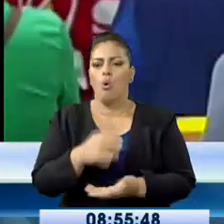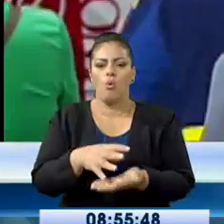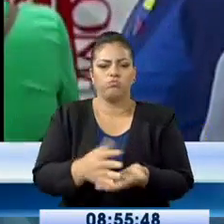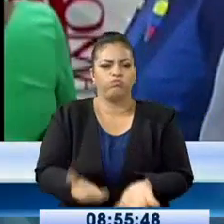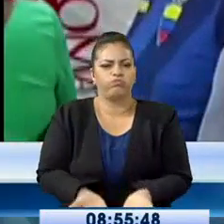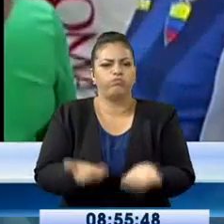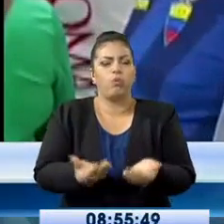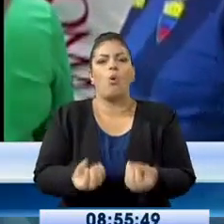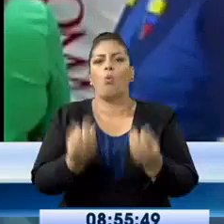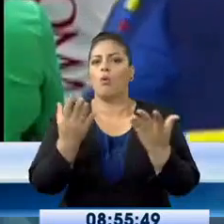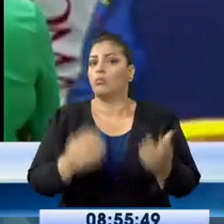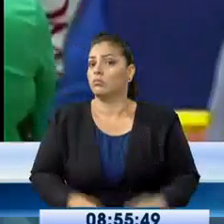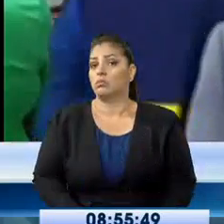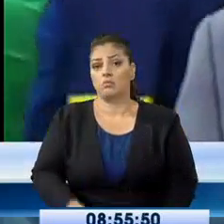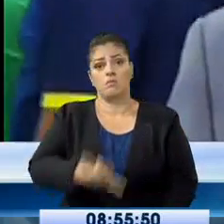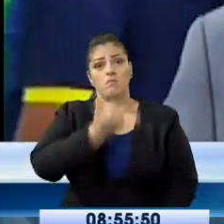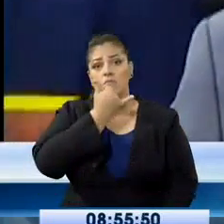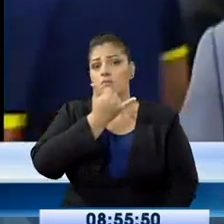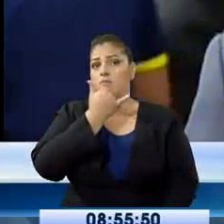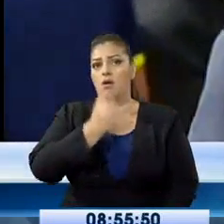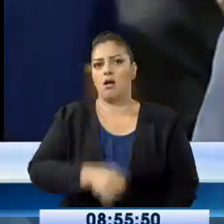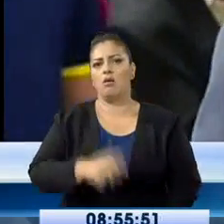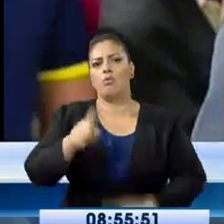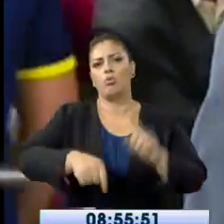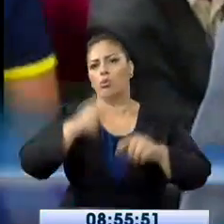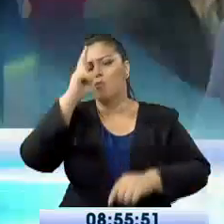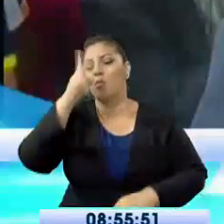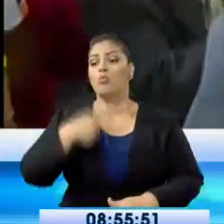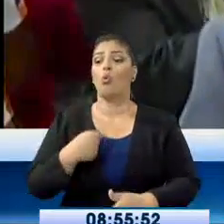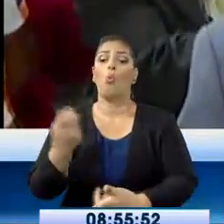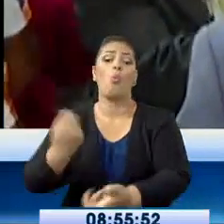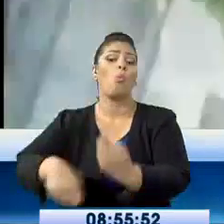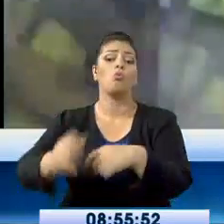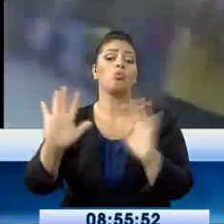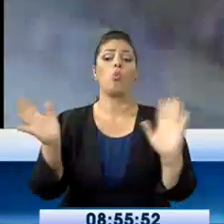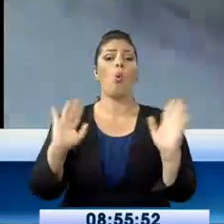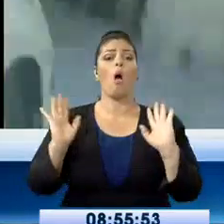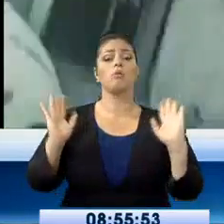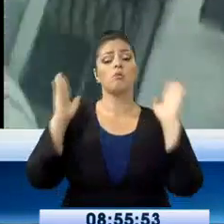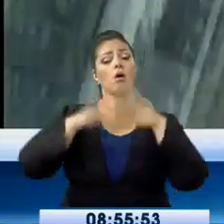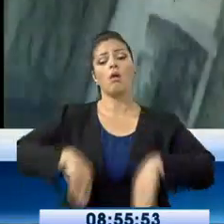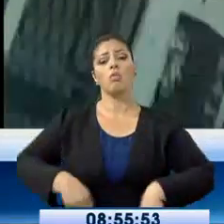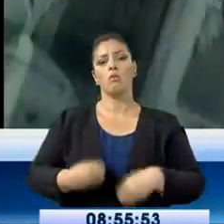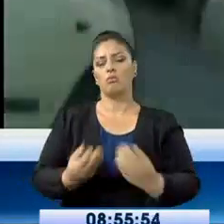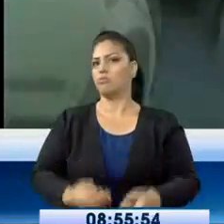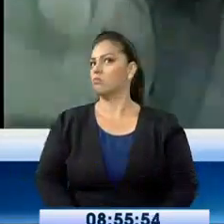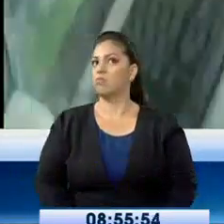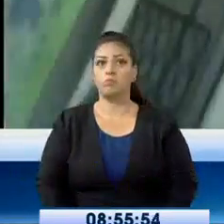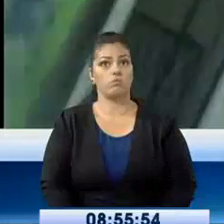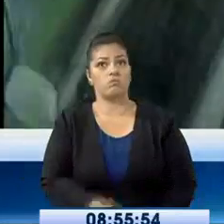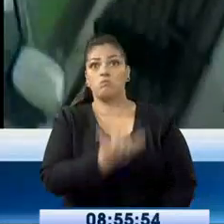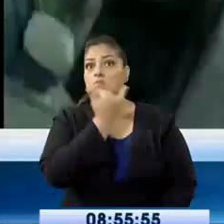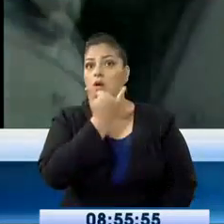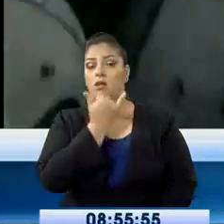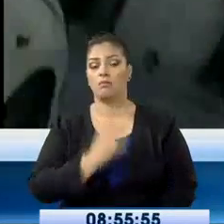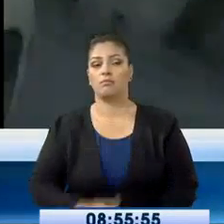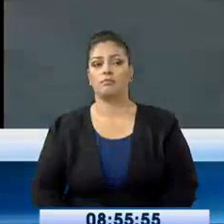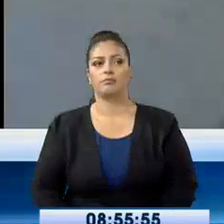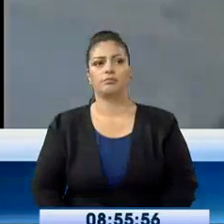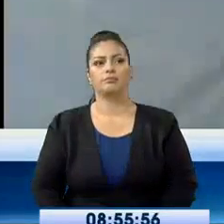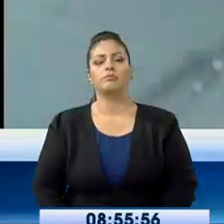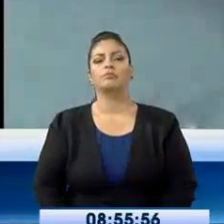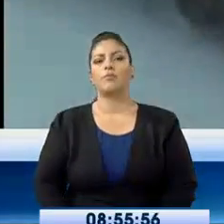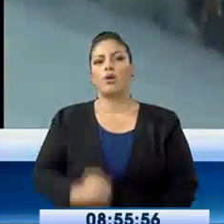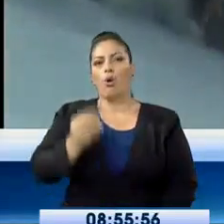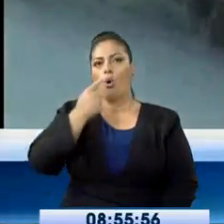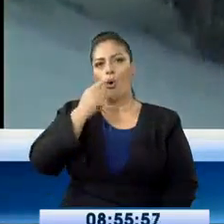delito de entregar droga a otra persona, ya sea a cambio de dinero o no. Las imágenes que llegaron a nuestra redacción fueron captadas por un